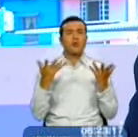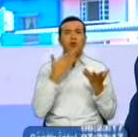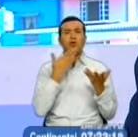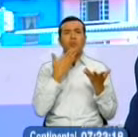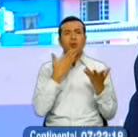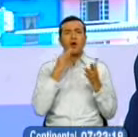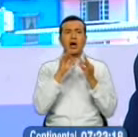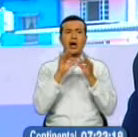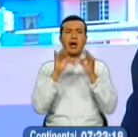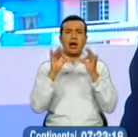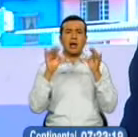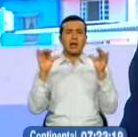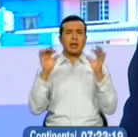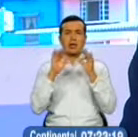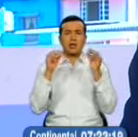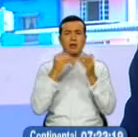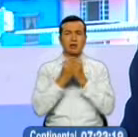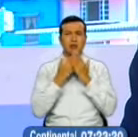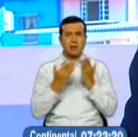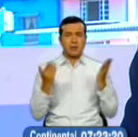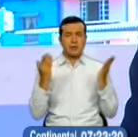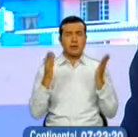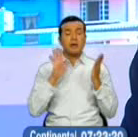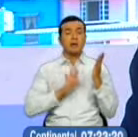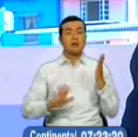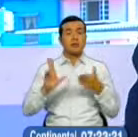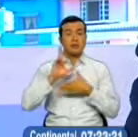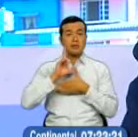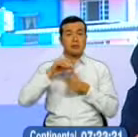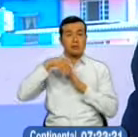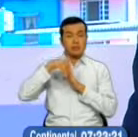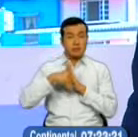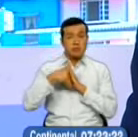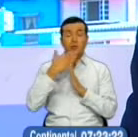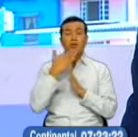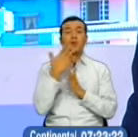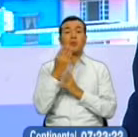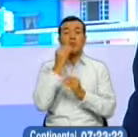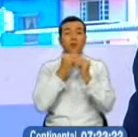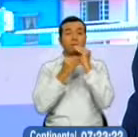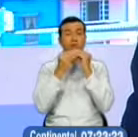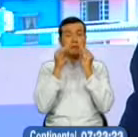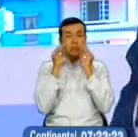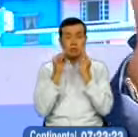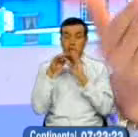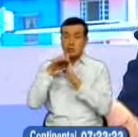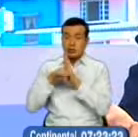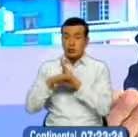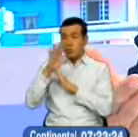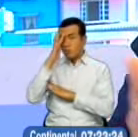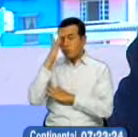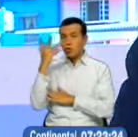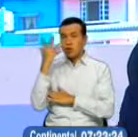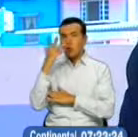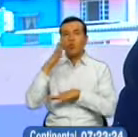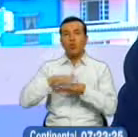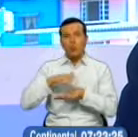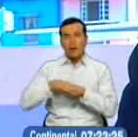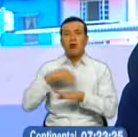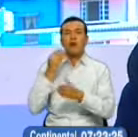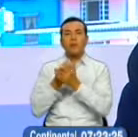deterioro de la calidad del consumo en general en América Latina y de la pérdida nutricional, justamente, entre otros efectos, por tener